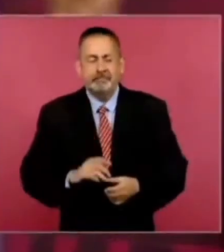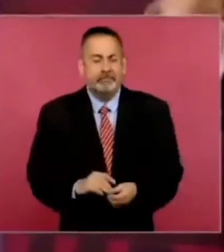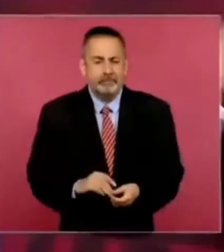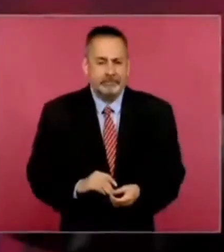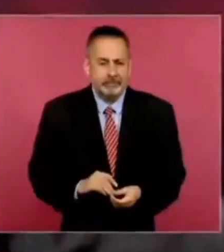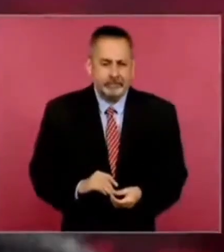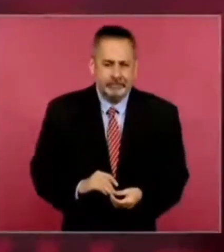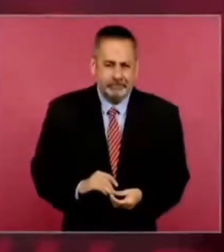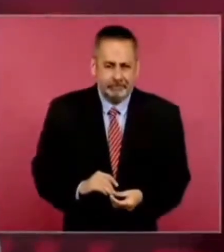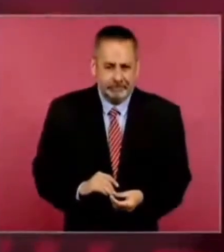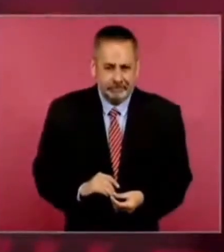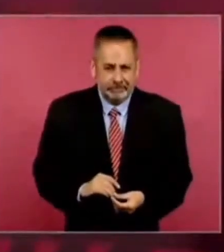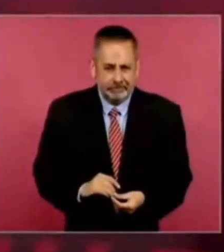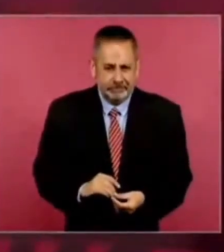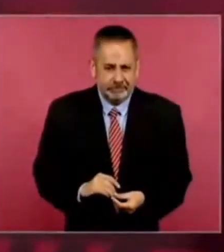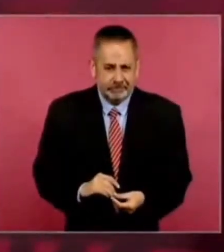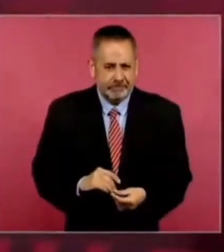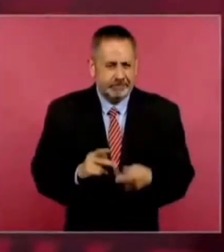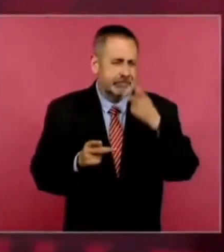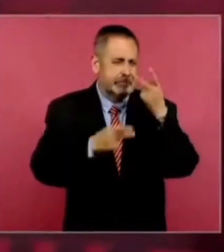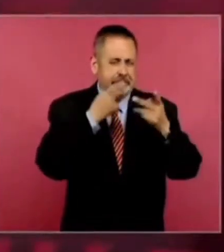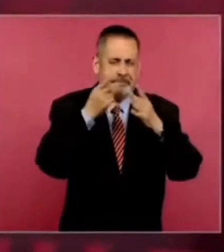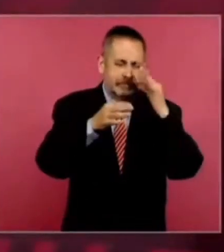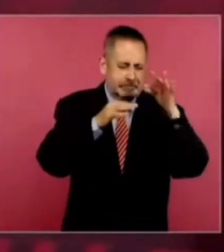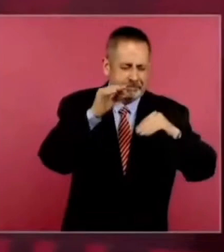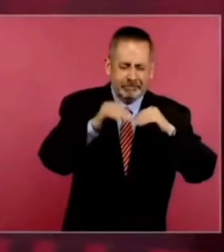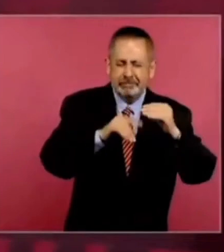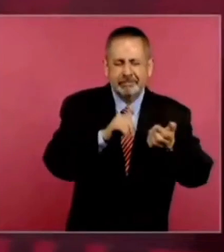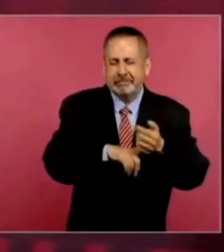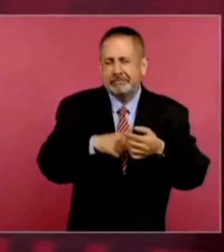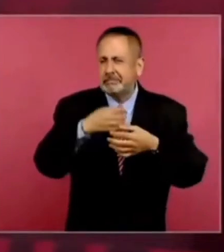Está muy armado, eso es propaganda.